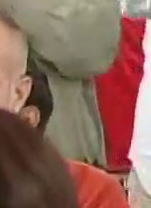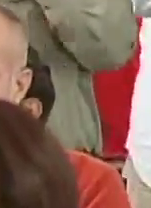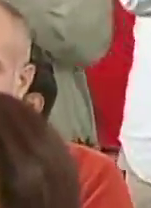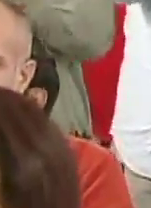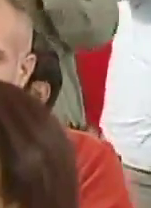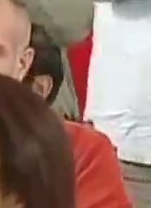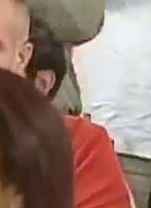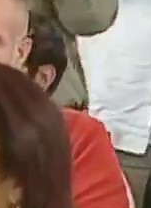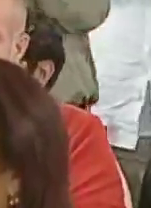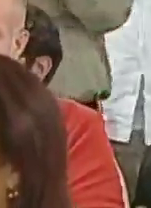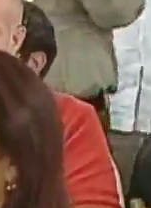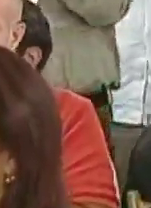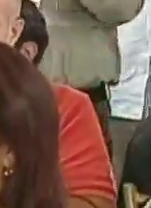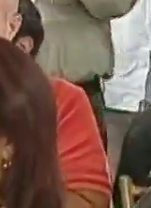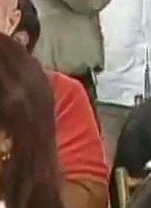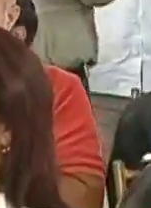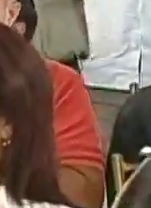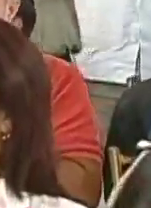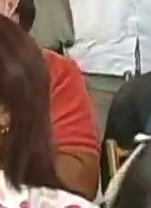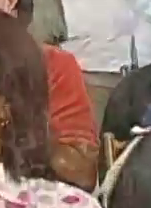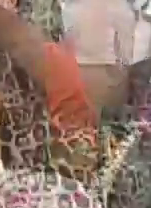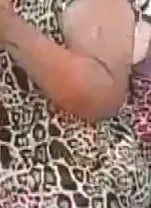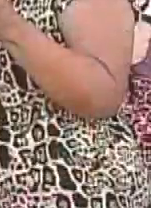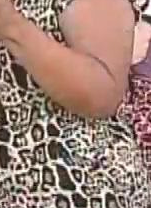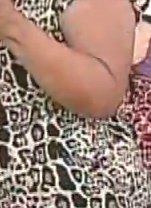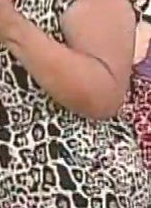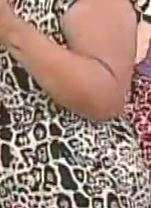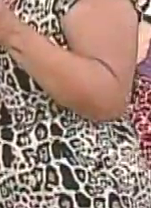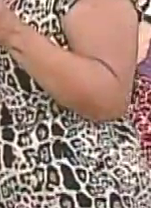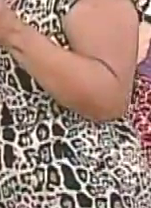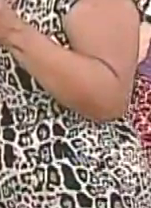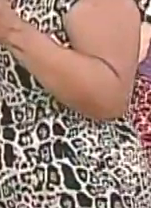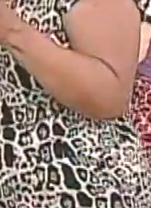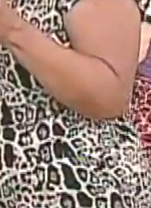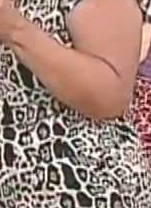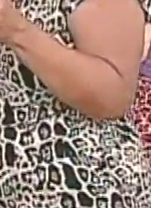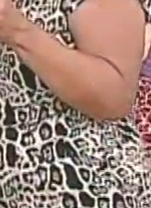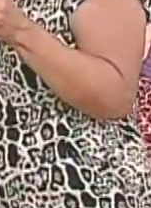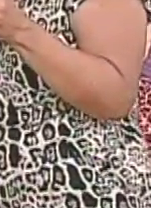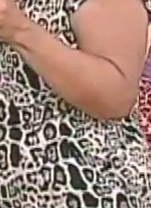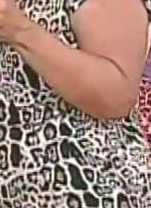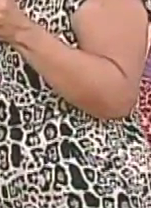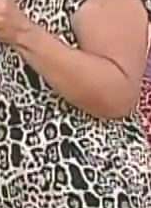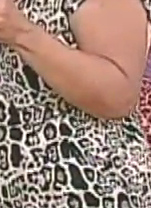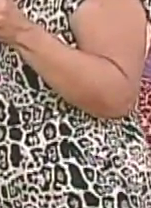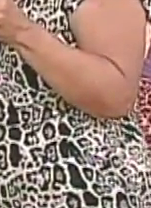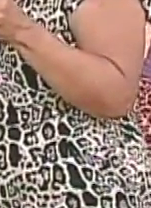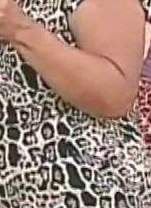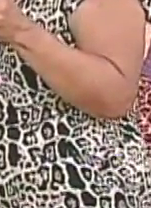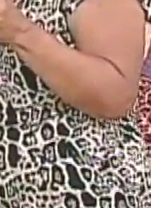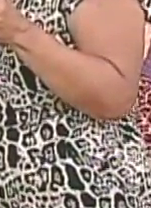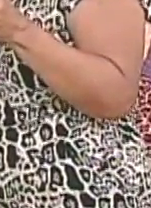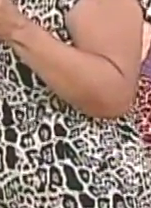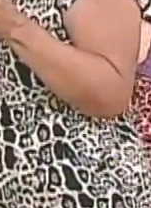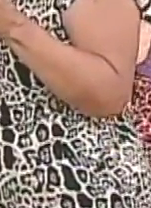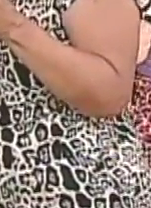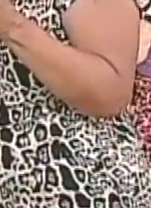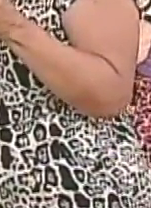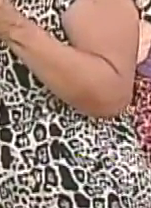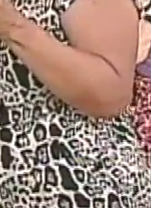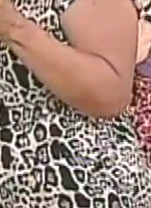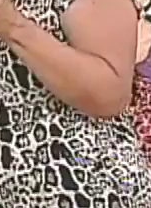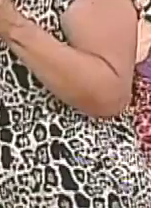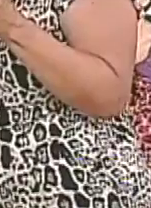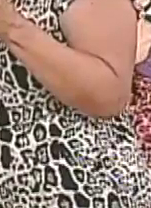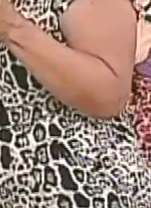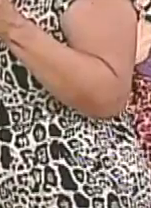existente y promueva realmente la activa participación de las comunidades a través de asambleas de base constituyente, basados